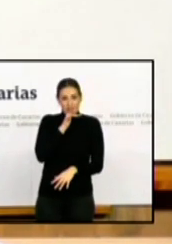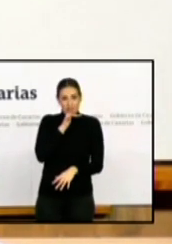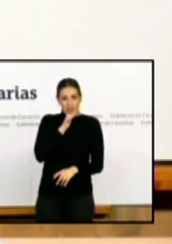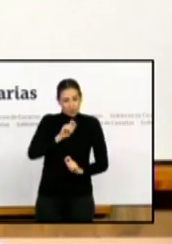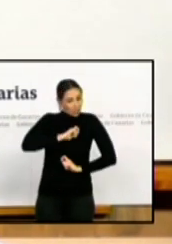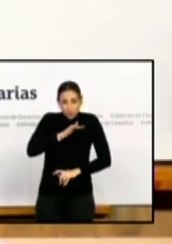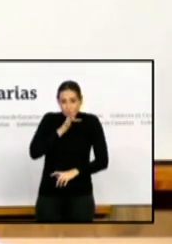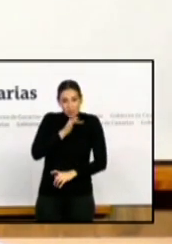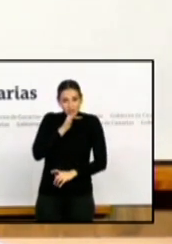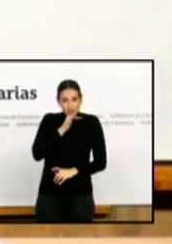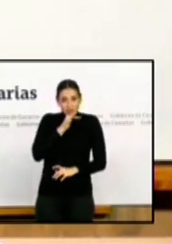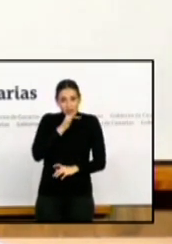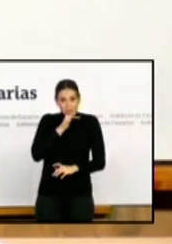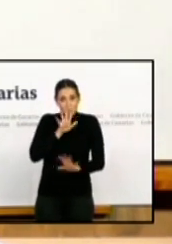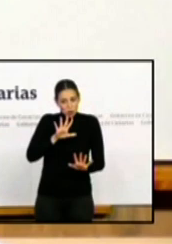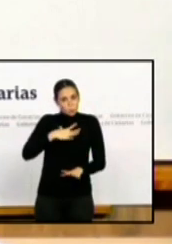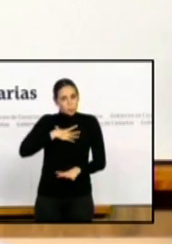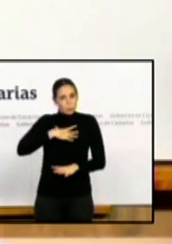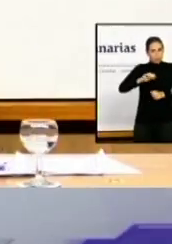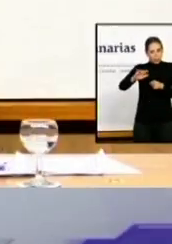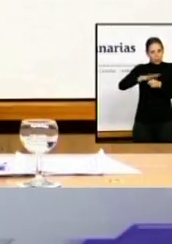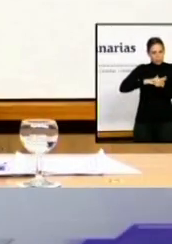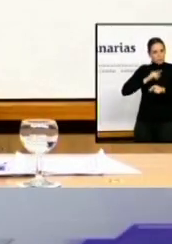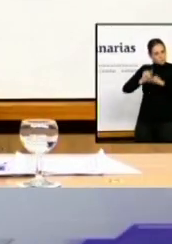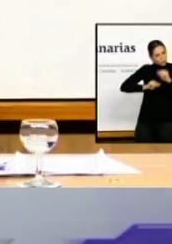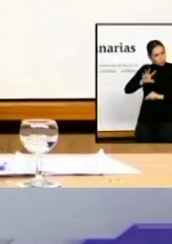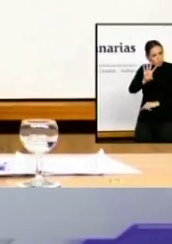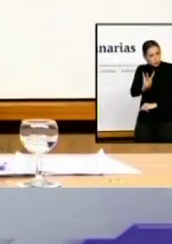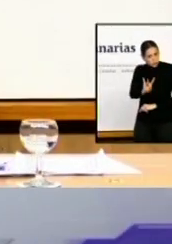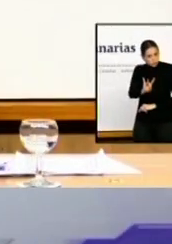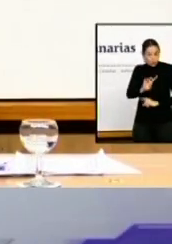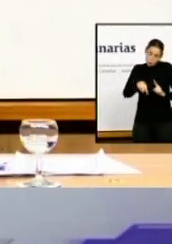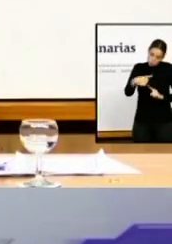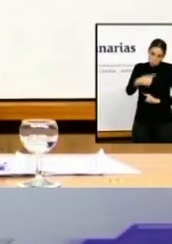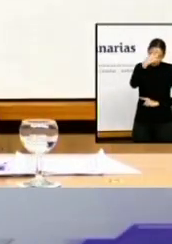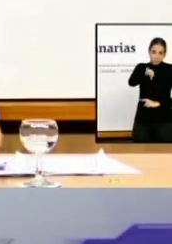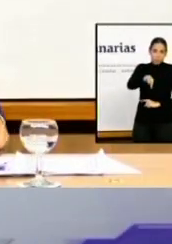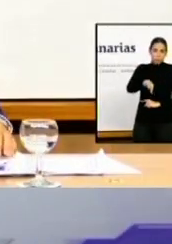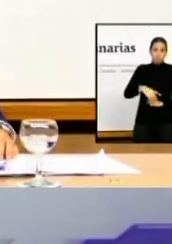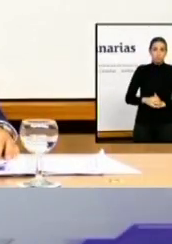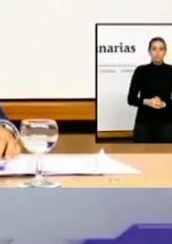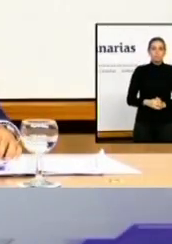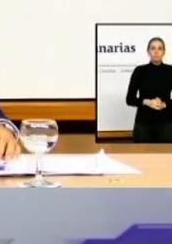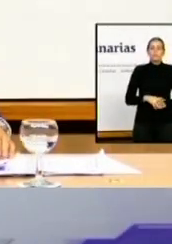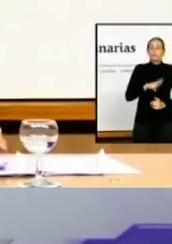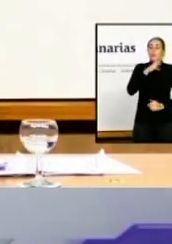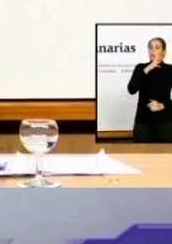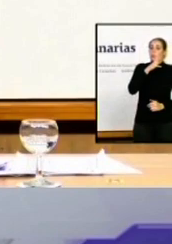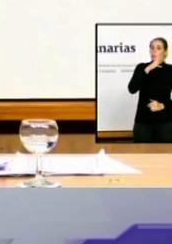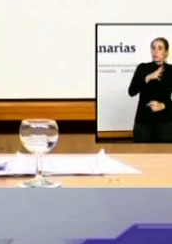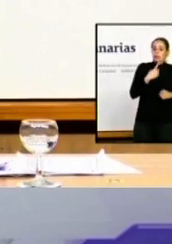nuestras casas lo que sí puede entrar es el coronavirus, con todo lo que eso supone. En directo les hemos ofrecido